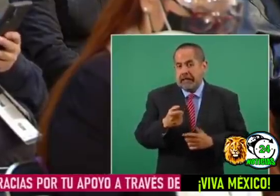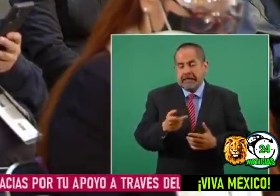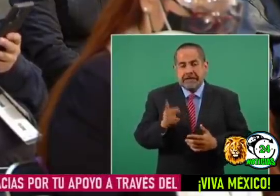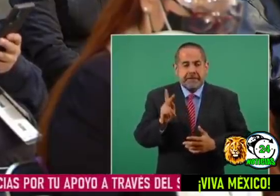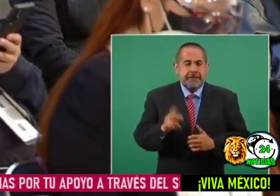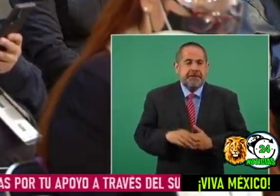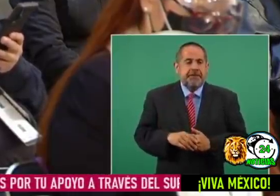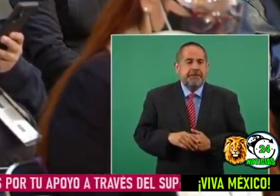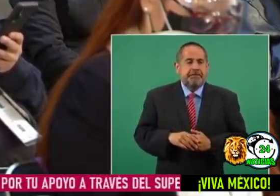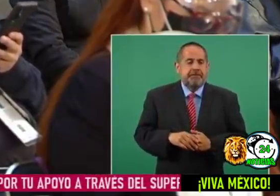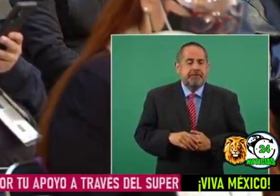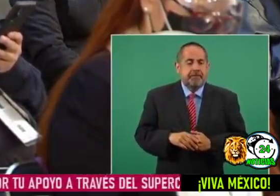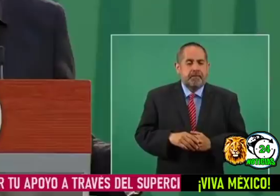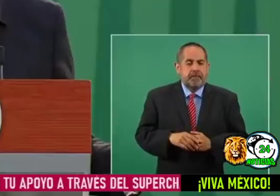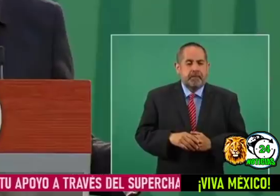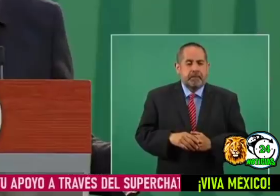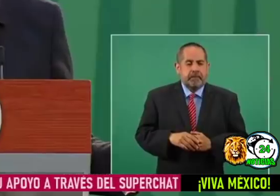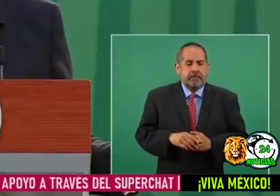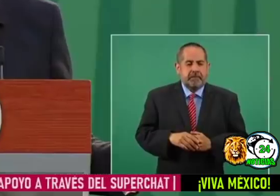tampoco